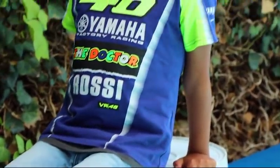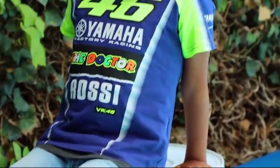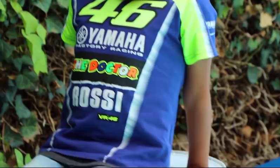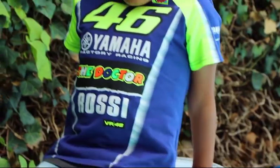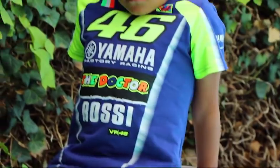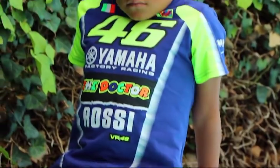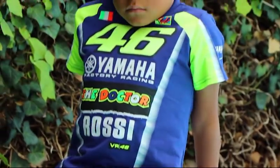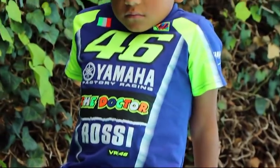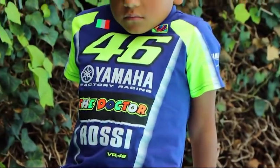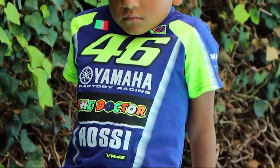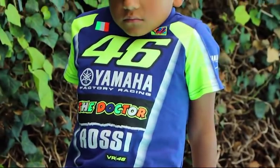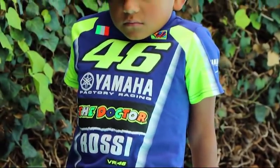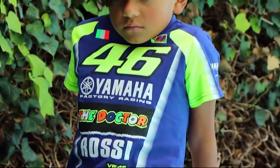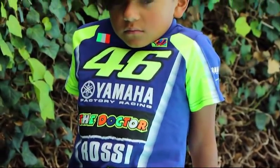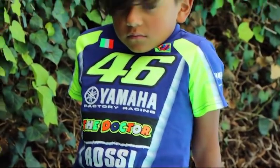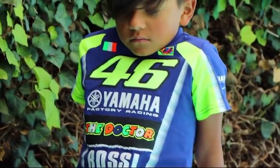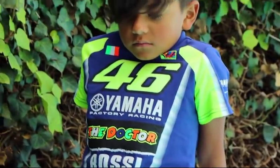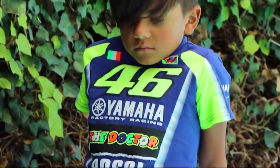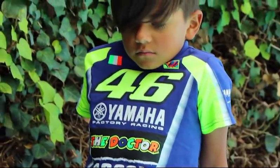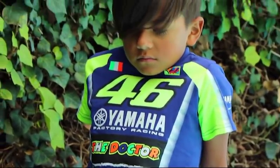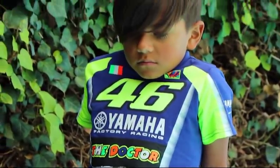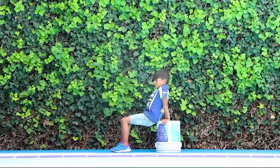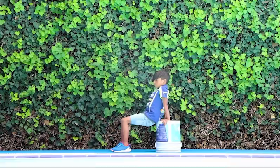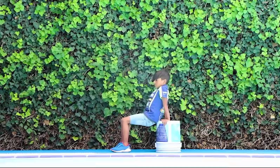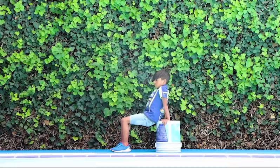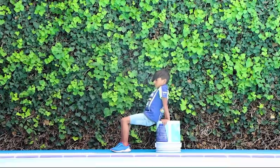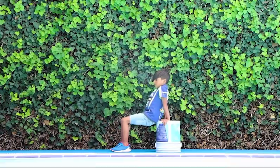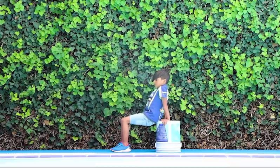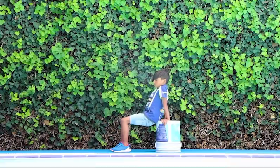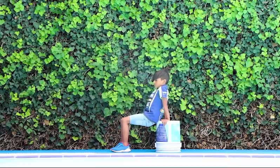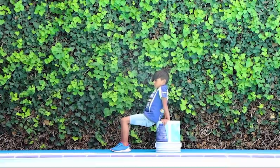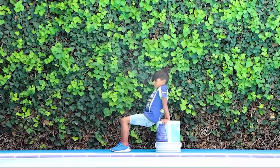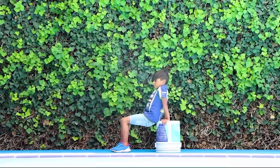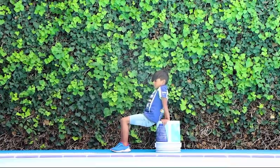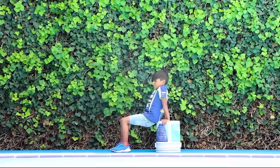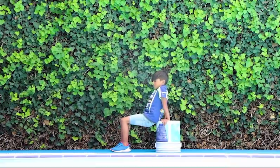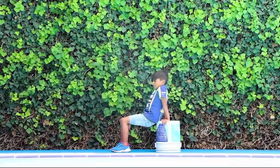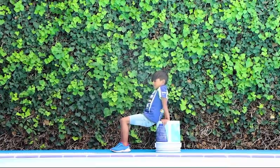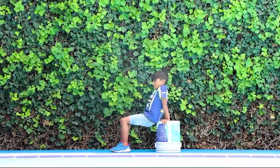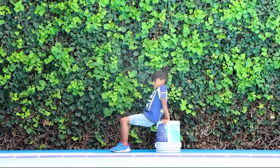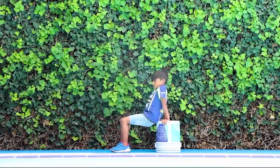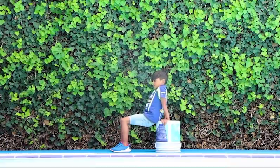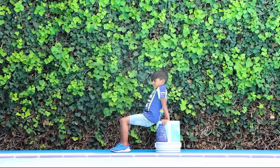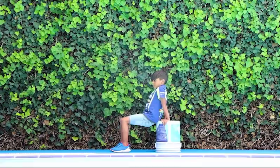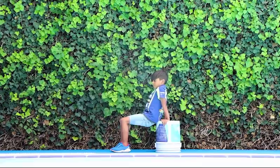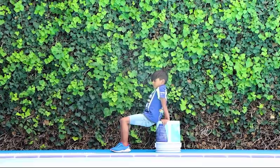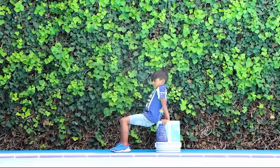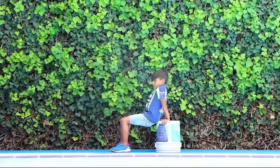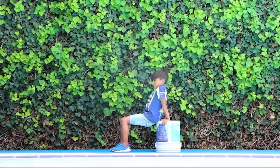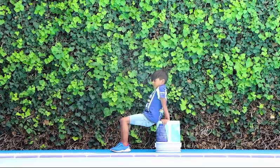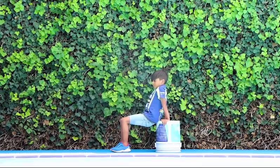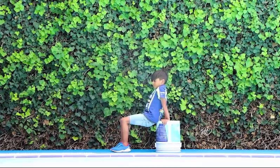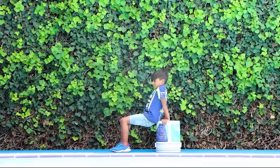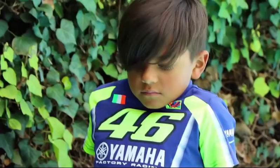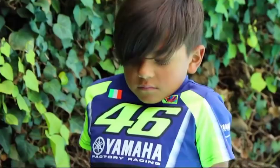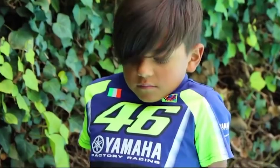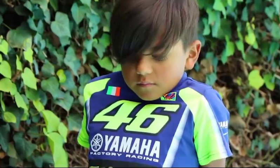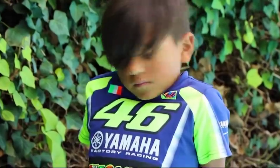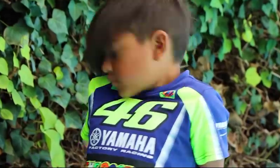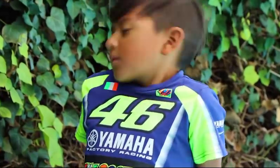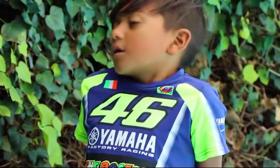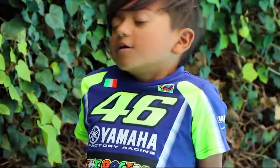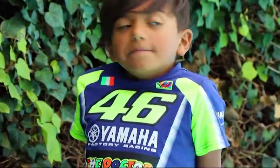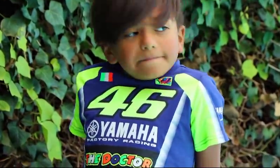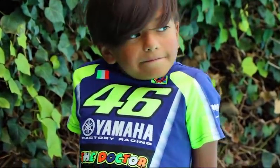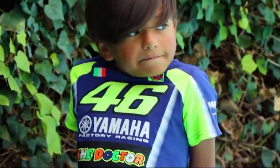Respira, exhala, respira, exhala, bien, mantén ahí la posición,